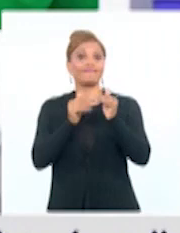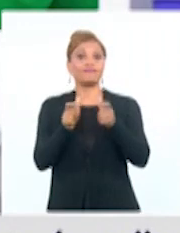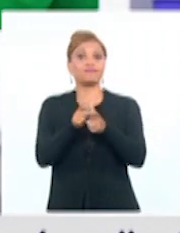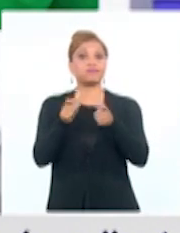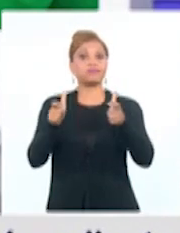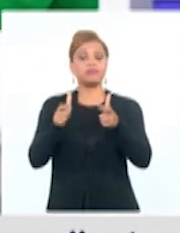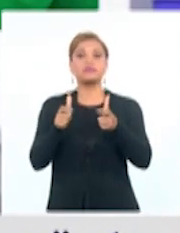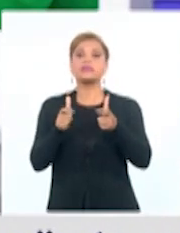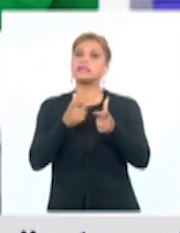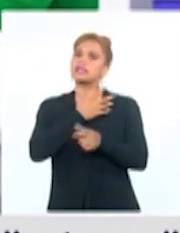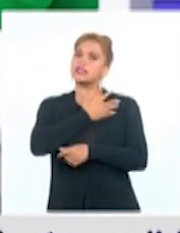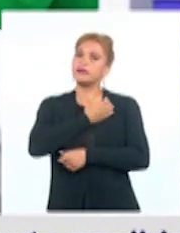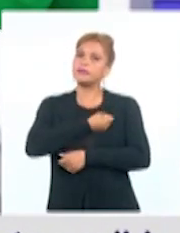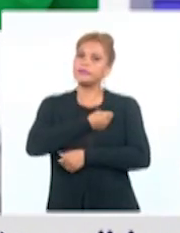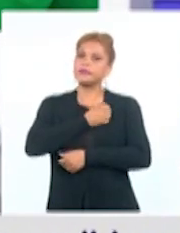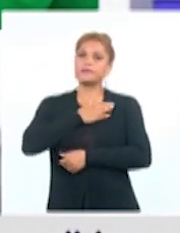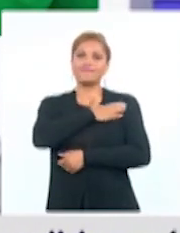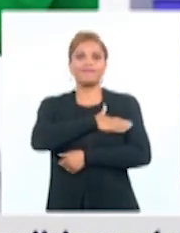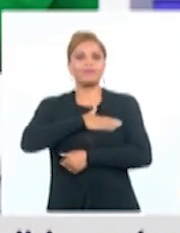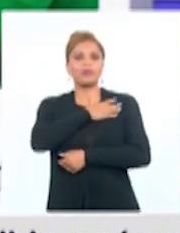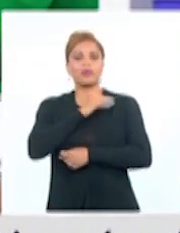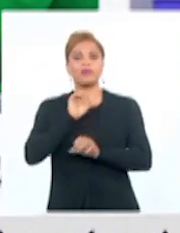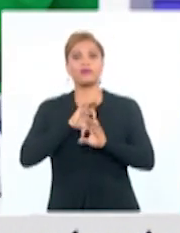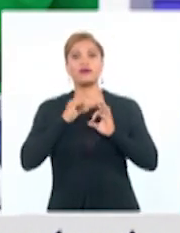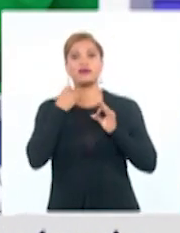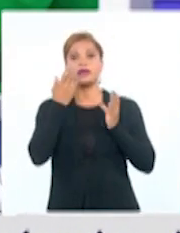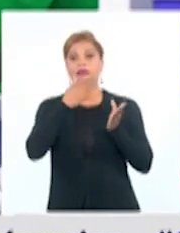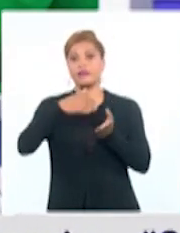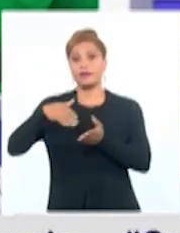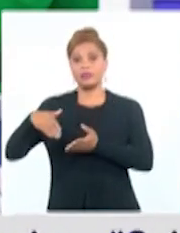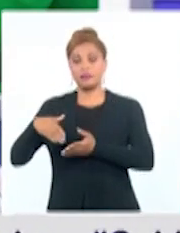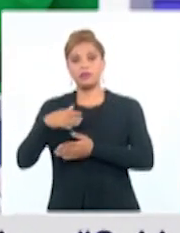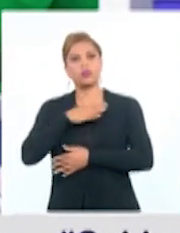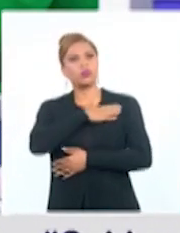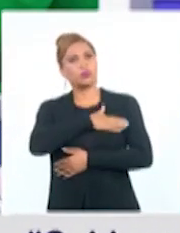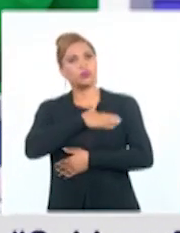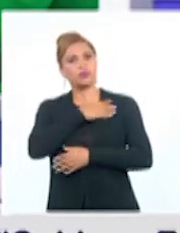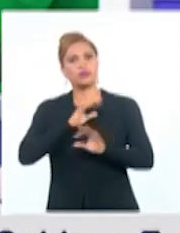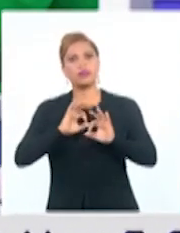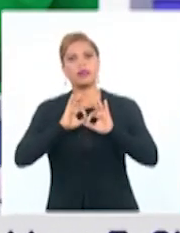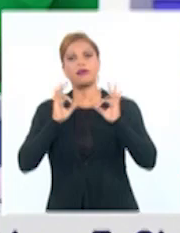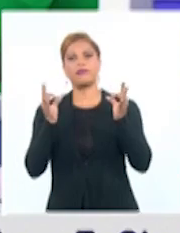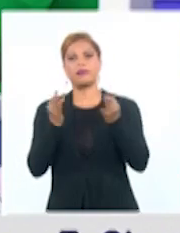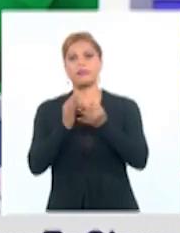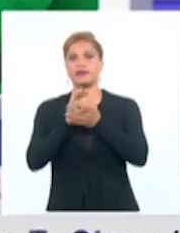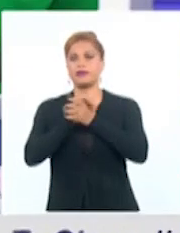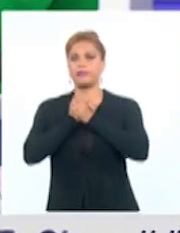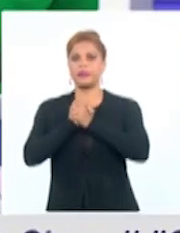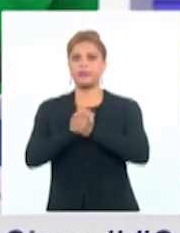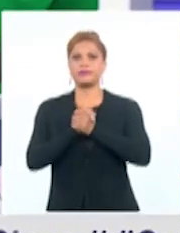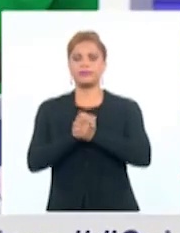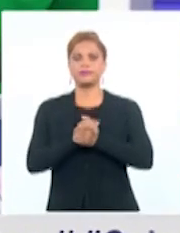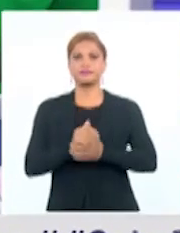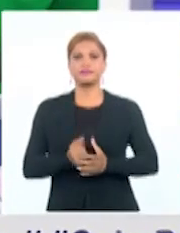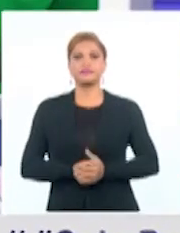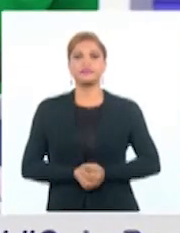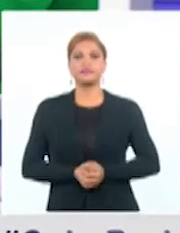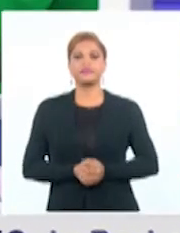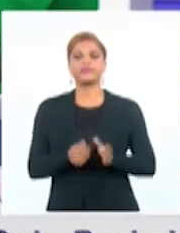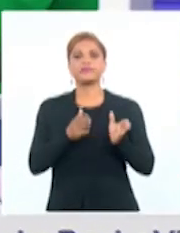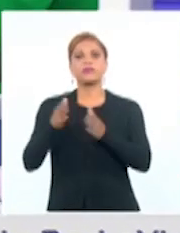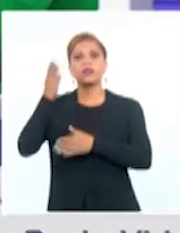Lamentamos mucho estos fallecimientos y damos las condolencias a sus familiares y amistades. Cuba hoy